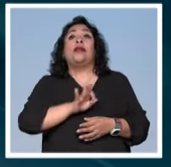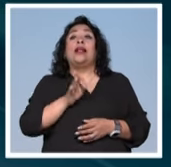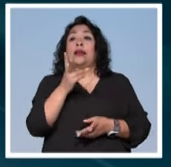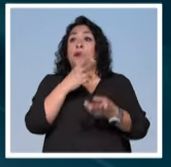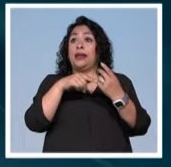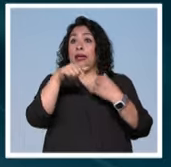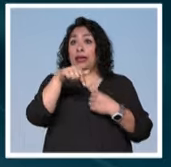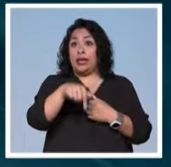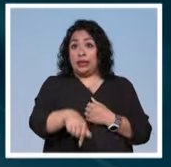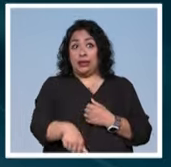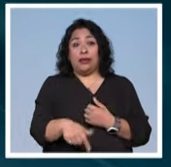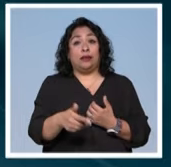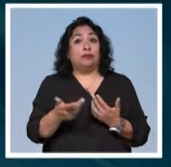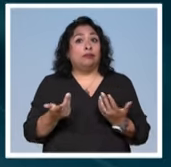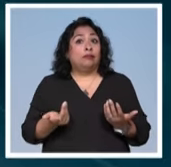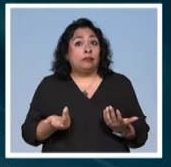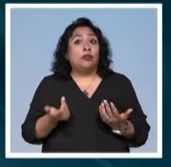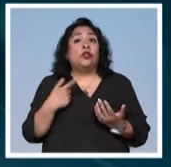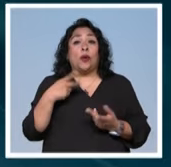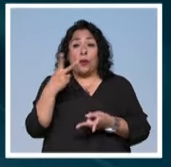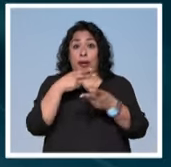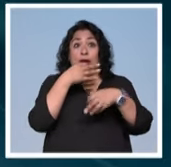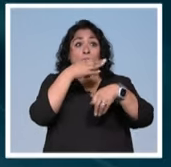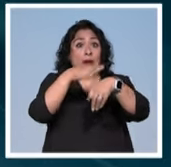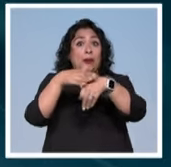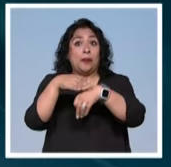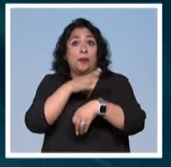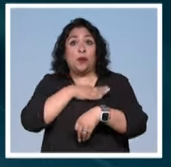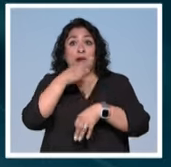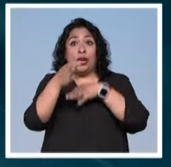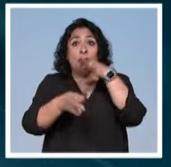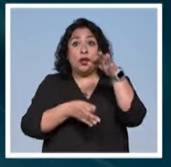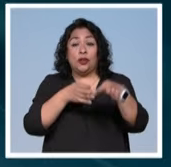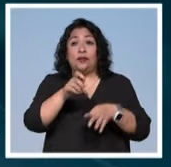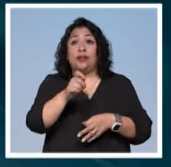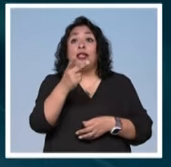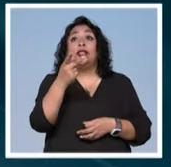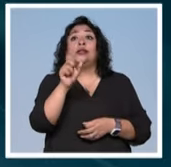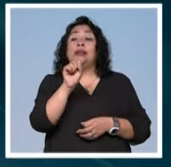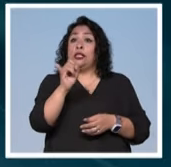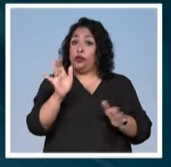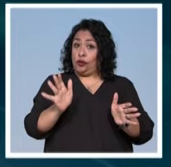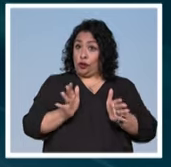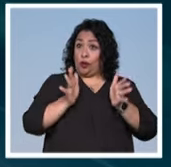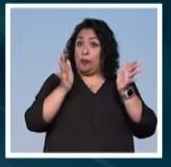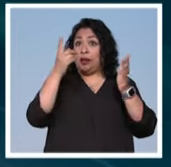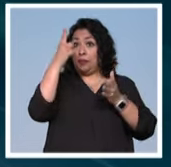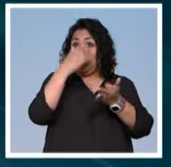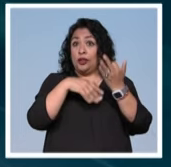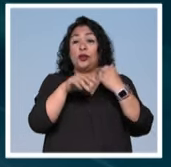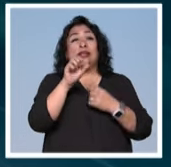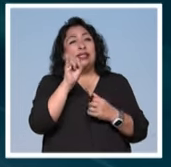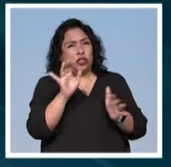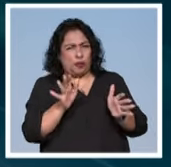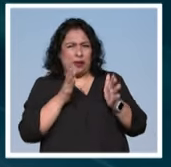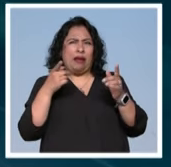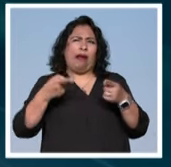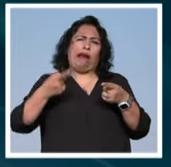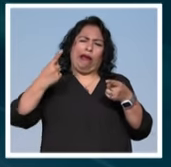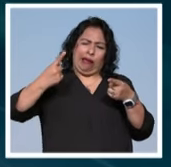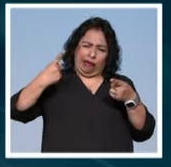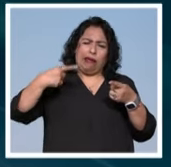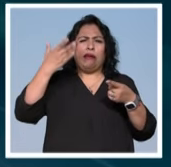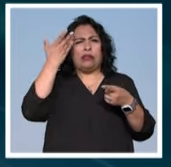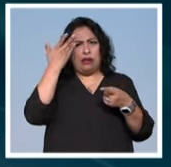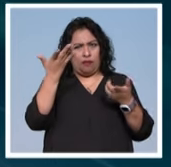estar aquí porque además vengo a dar una buena noticia del 22 una gran noticia una sorpresa para todo pues es sorpresa aunque ya llevamos mucho